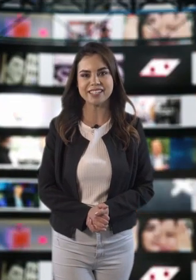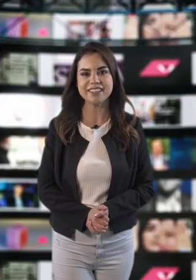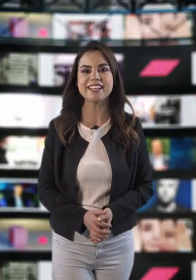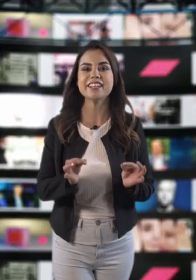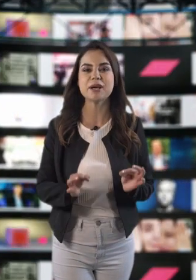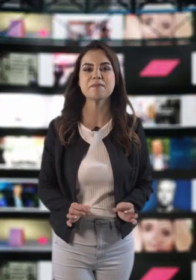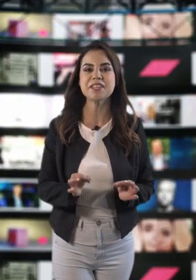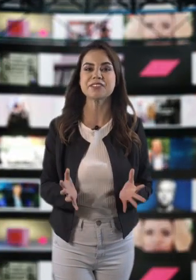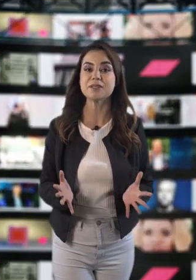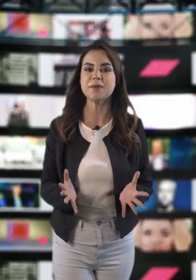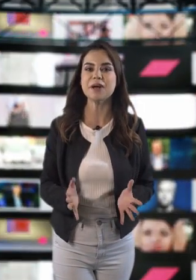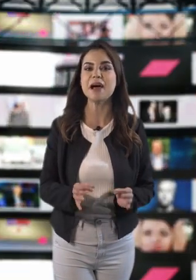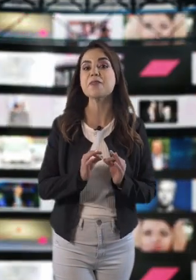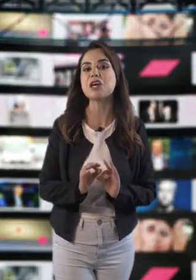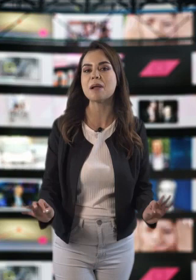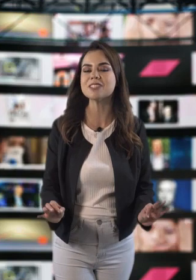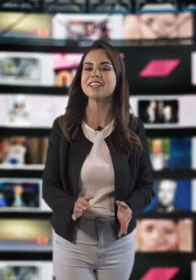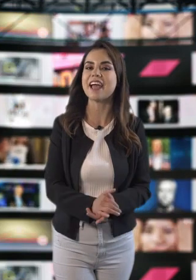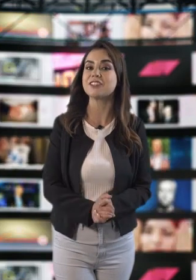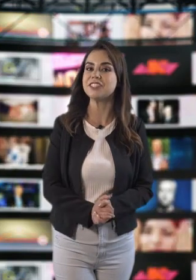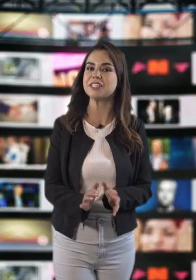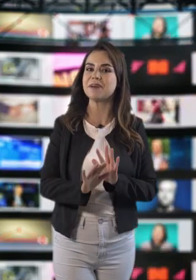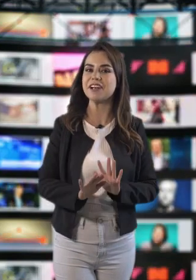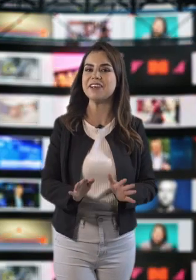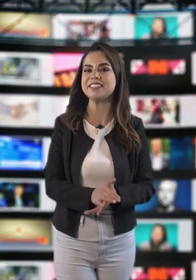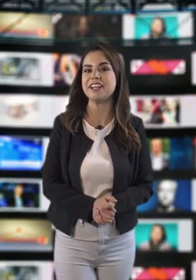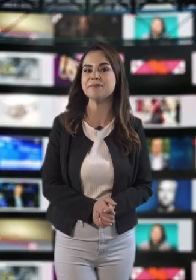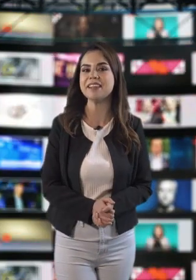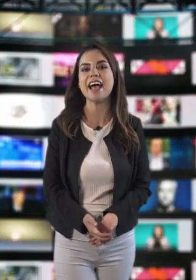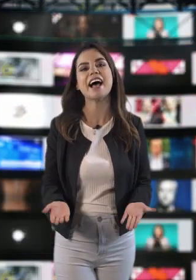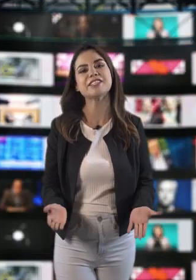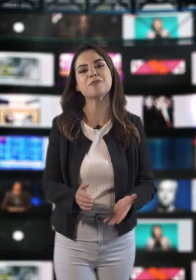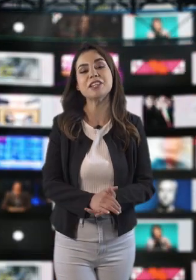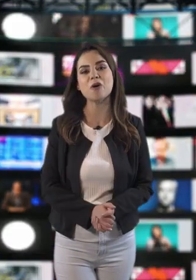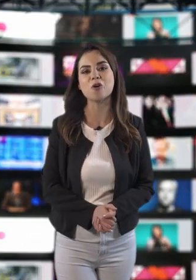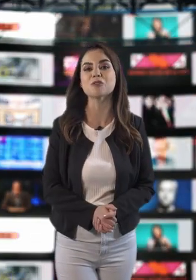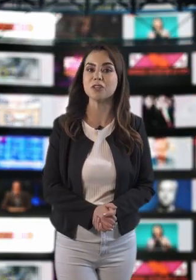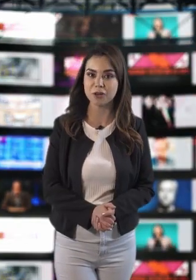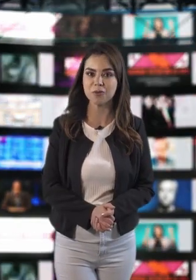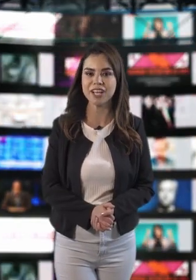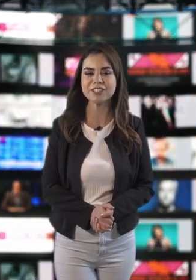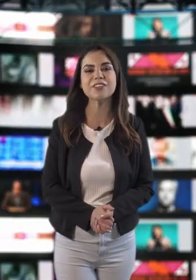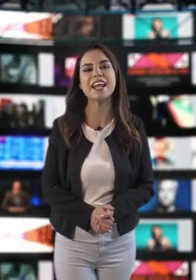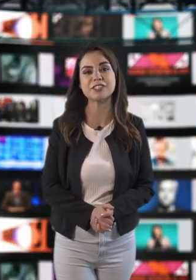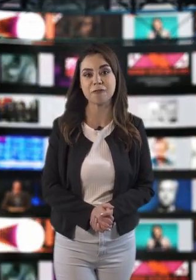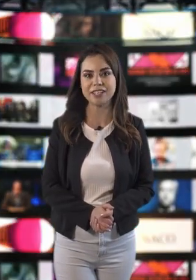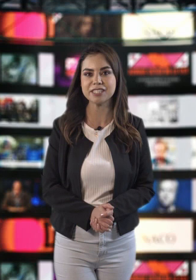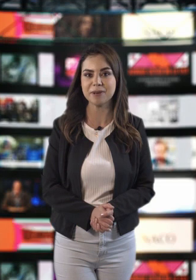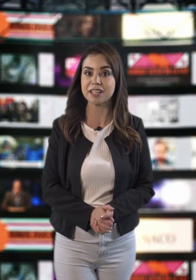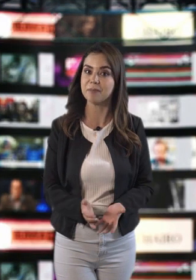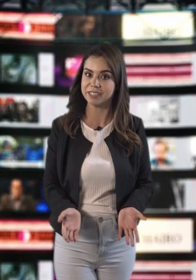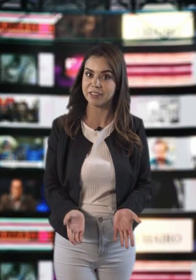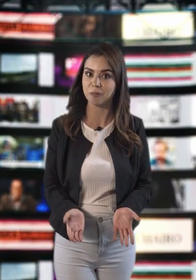yo soy Paola Salinas y sean bienvenidos a este programa donde hablamos acerca de las noticias más relevantes de la semana, así como el diálogo con los medios de comunicación en las